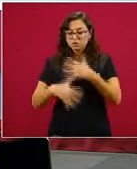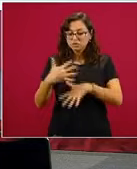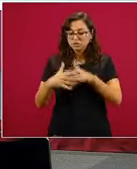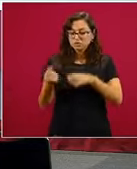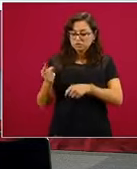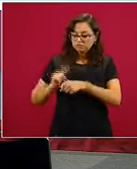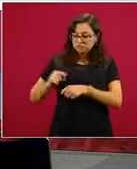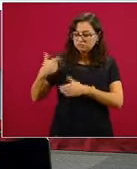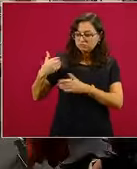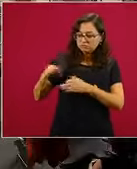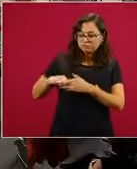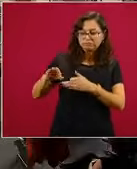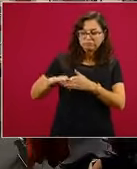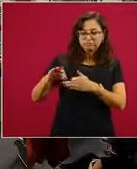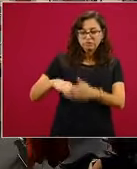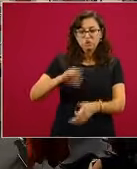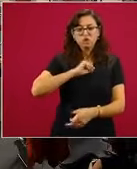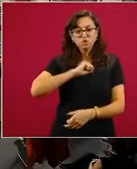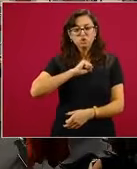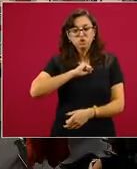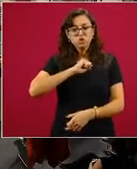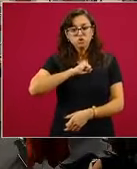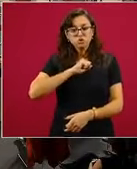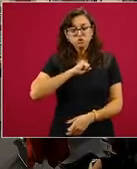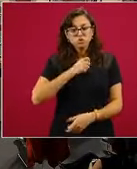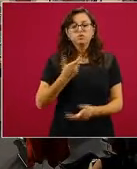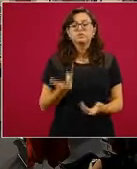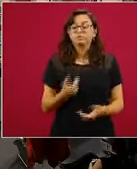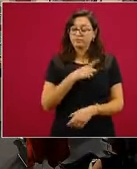evolución. Debe de acudir a consulta.